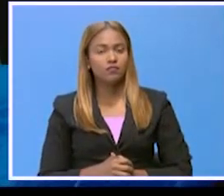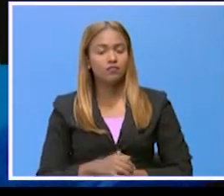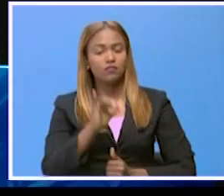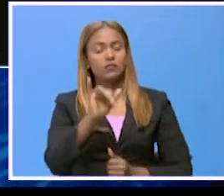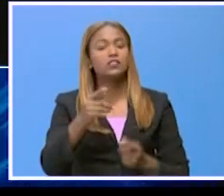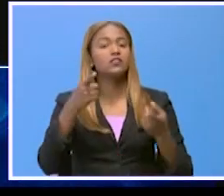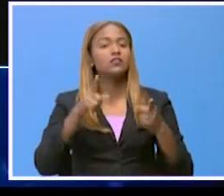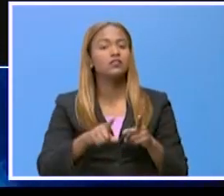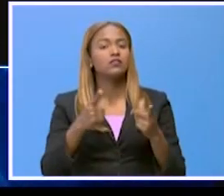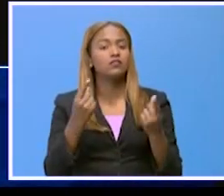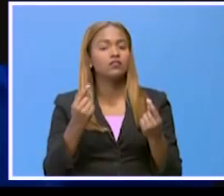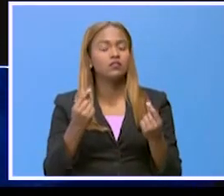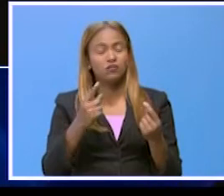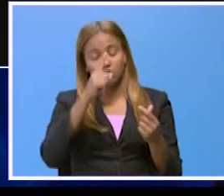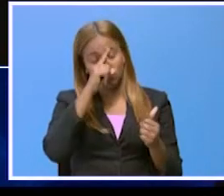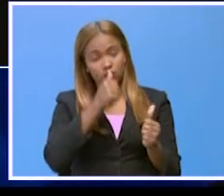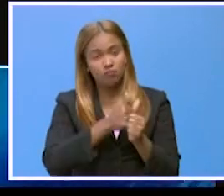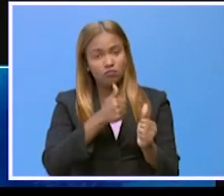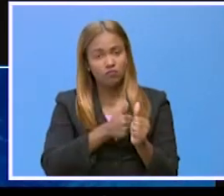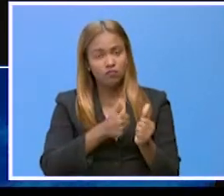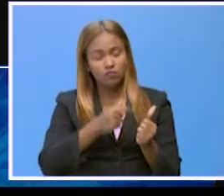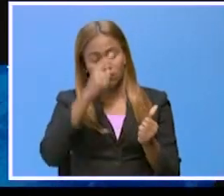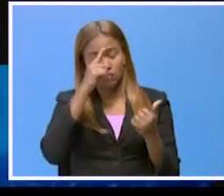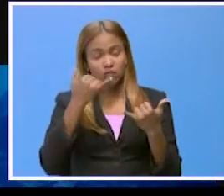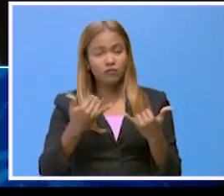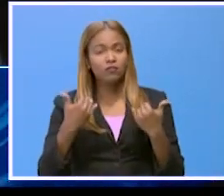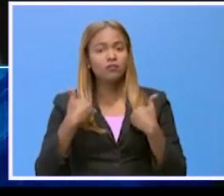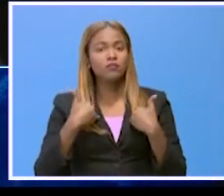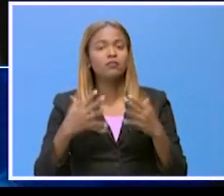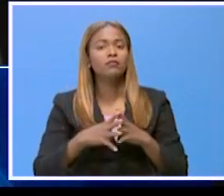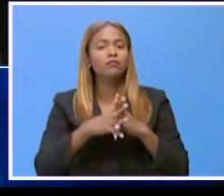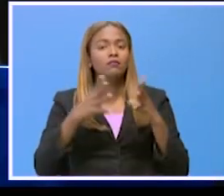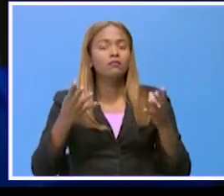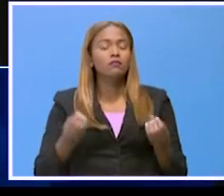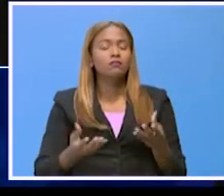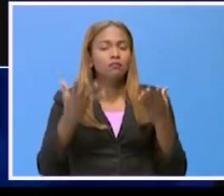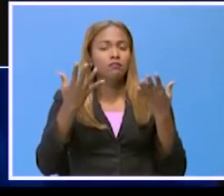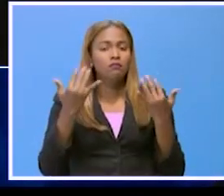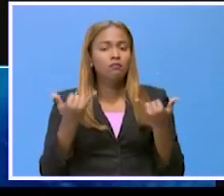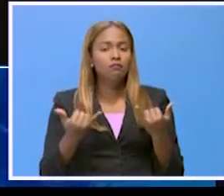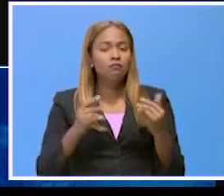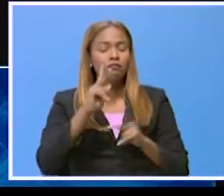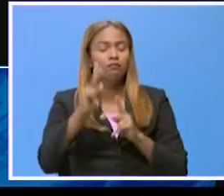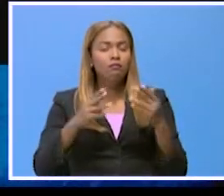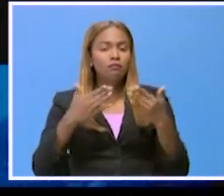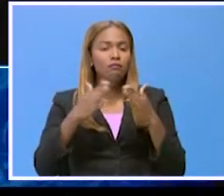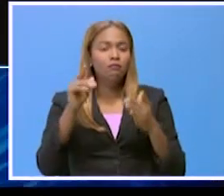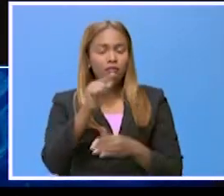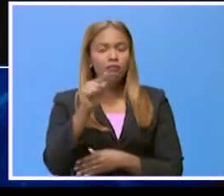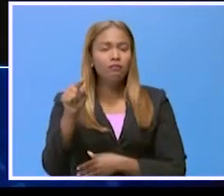básicamente porque hay una gran cantidad de obras públicas